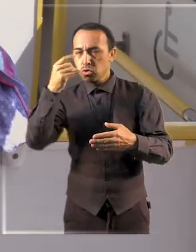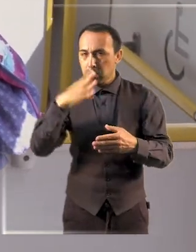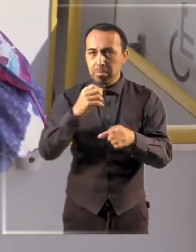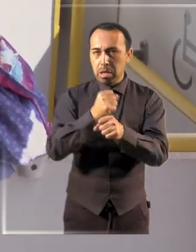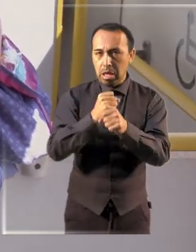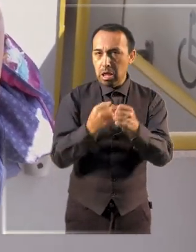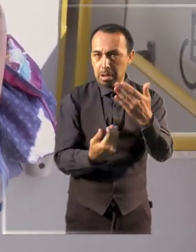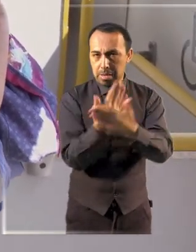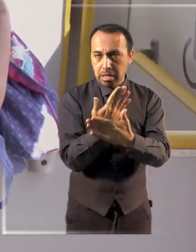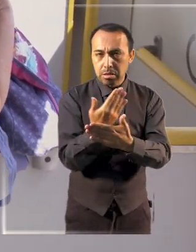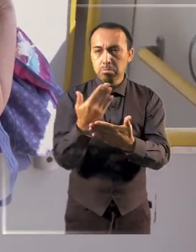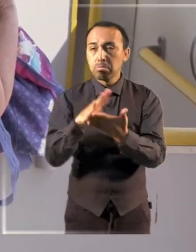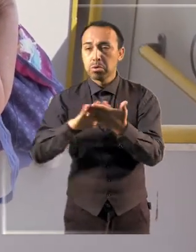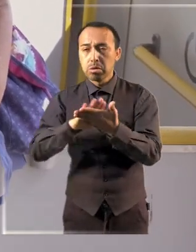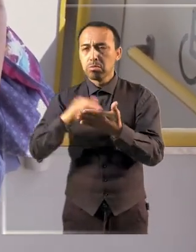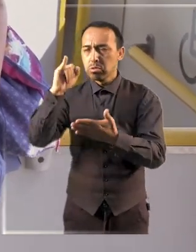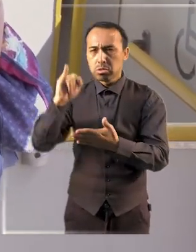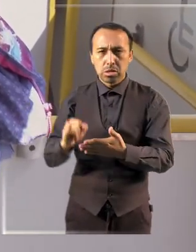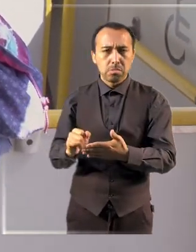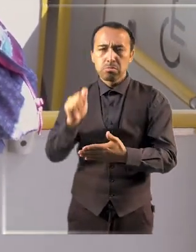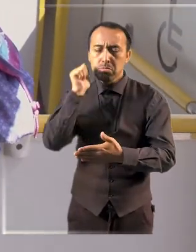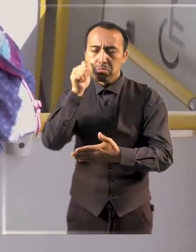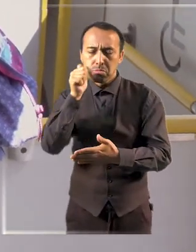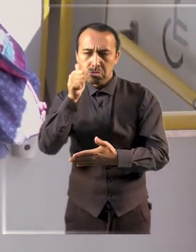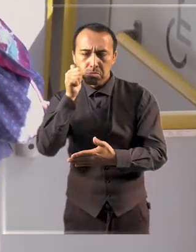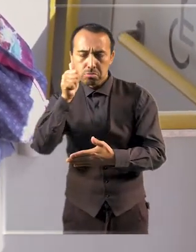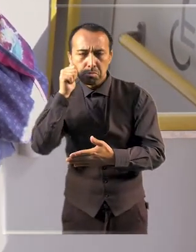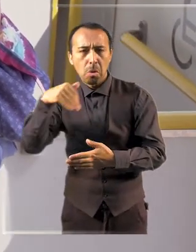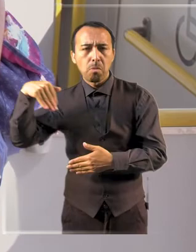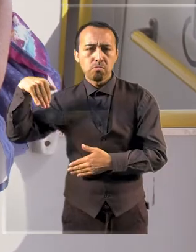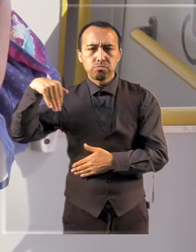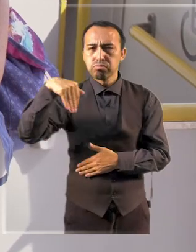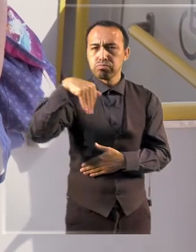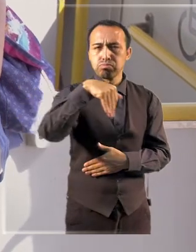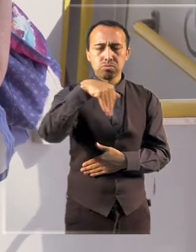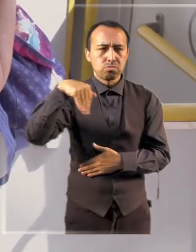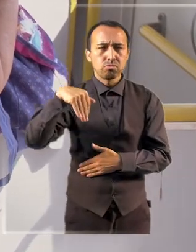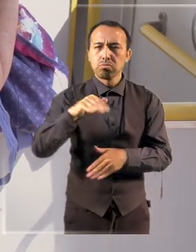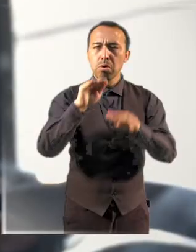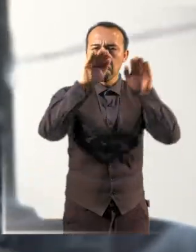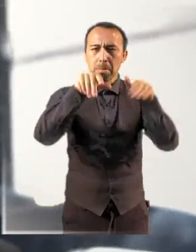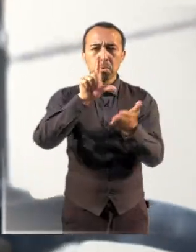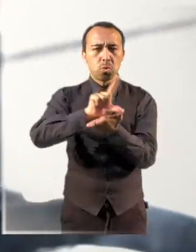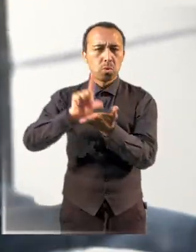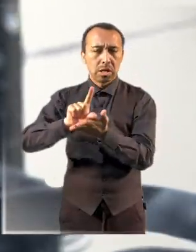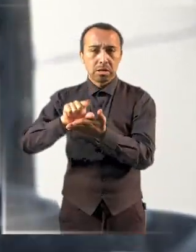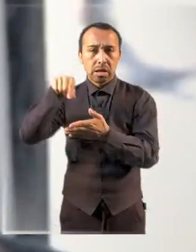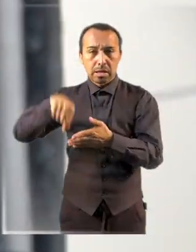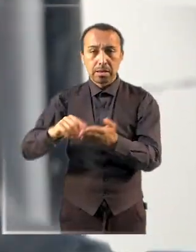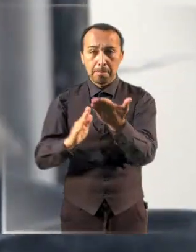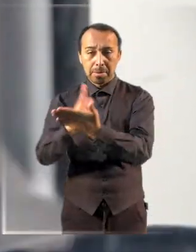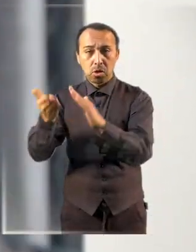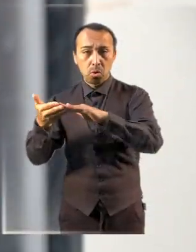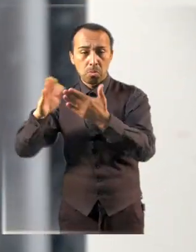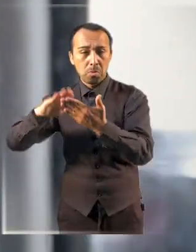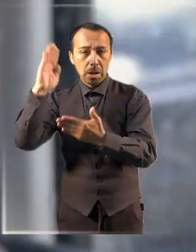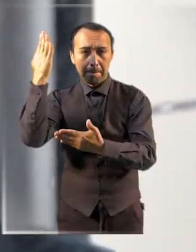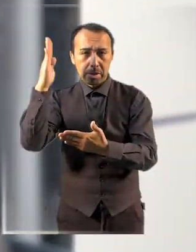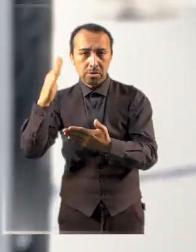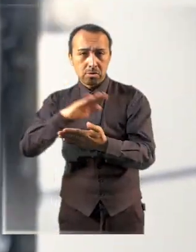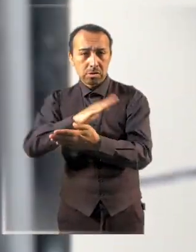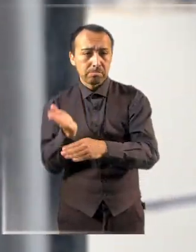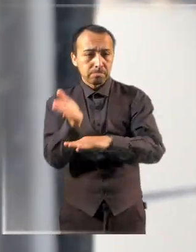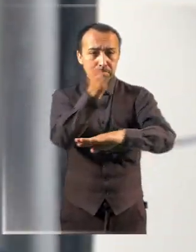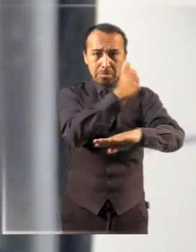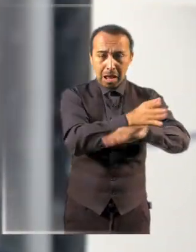mañanas. Y la rutina más es que hago el mismo recorrido todas las veces, todos los días. Mi recorrido empieza acá de Los Espejos,